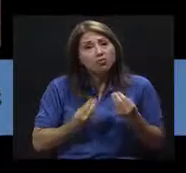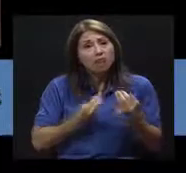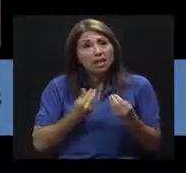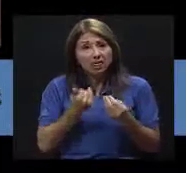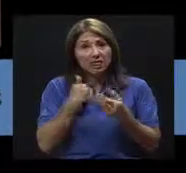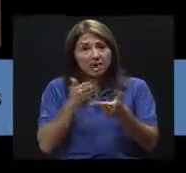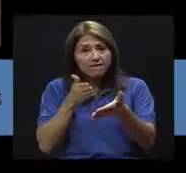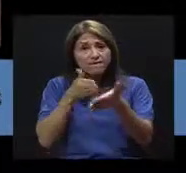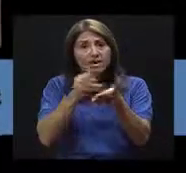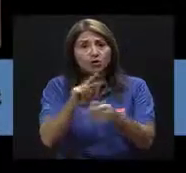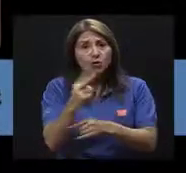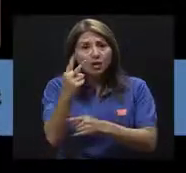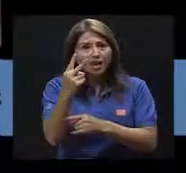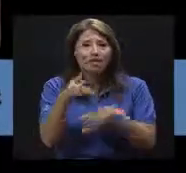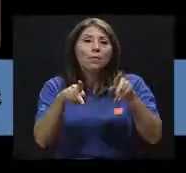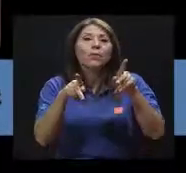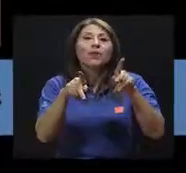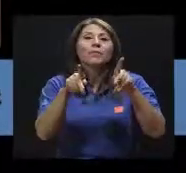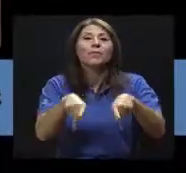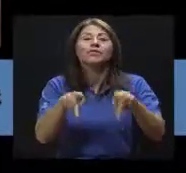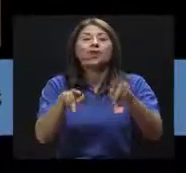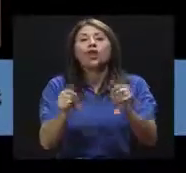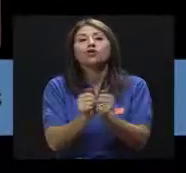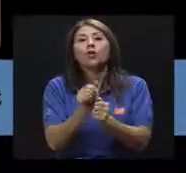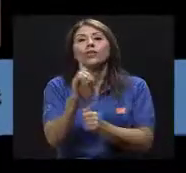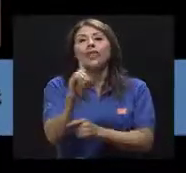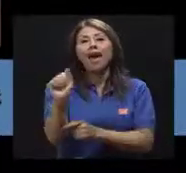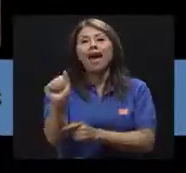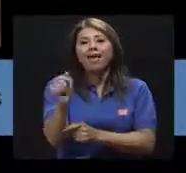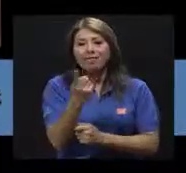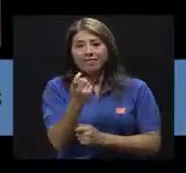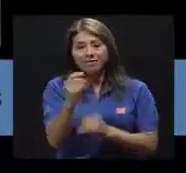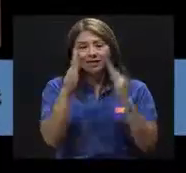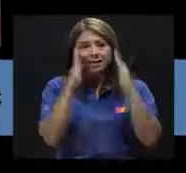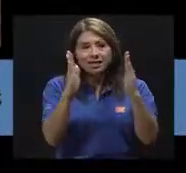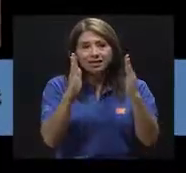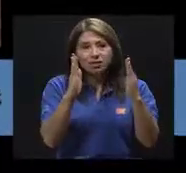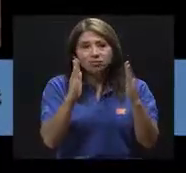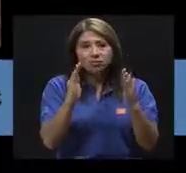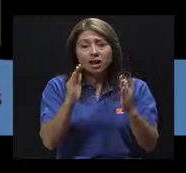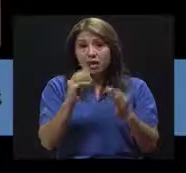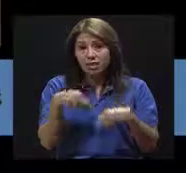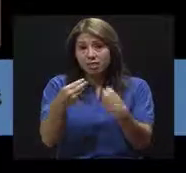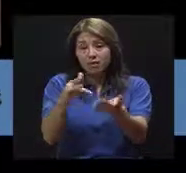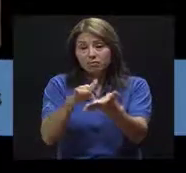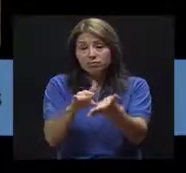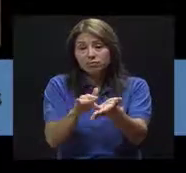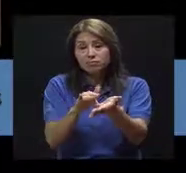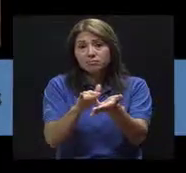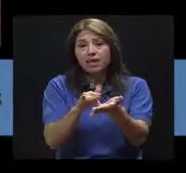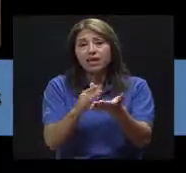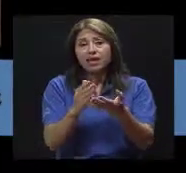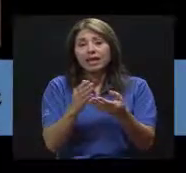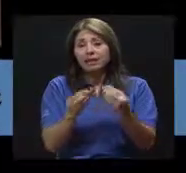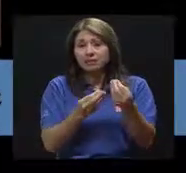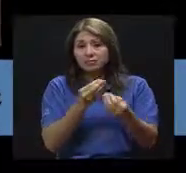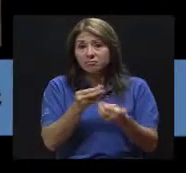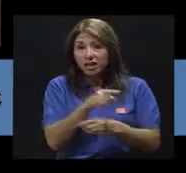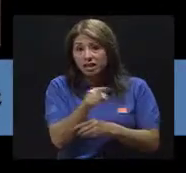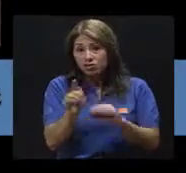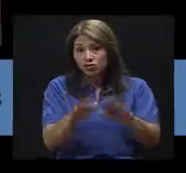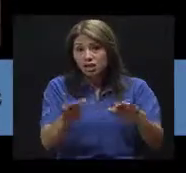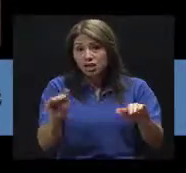que es, a lo que son las personas con déficit de atención. Entonces, si tiene algún efecto secundario y más que son chiquitos, pequeños, y tengo